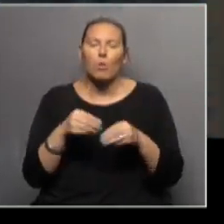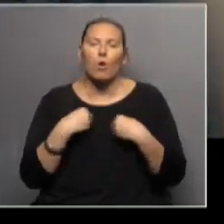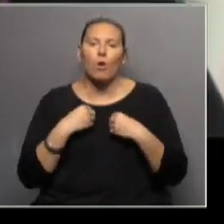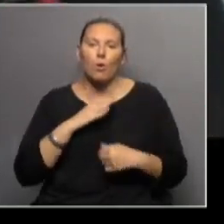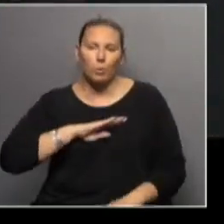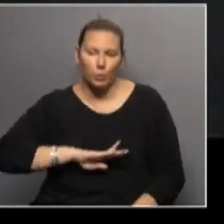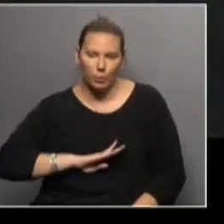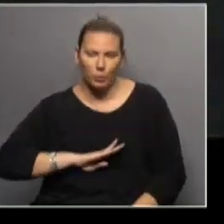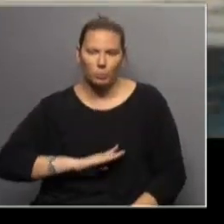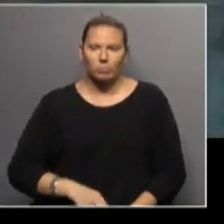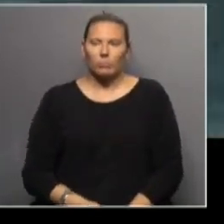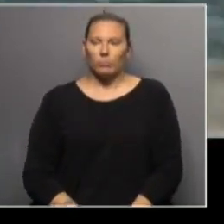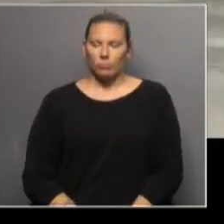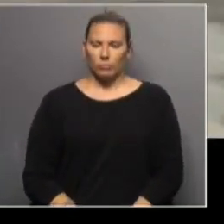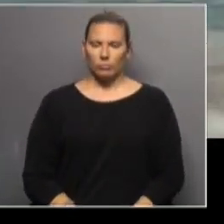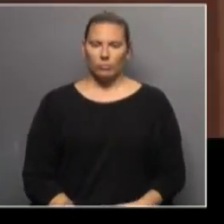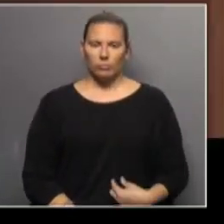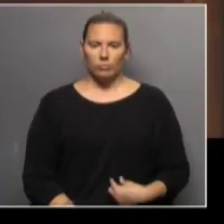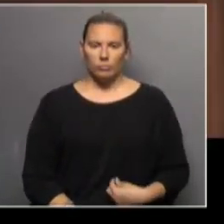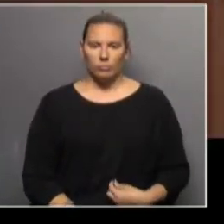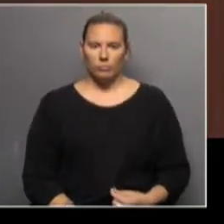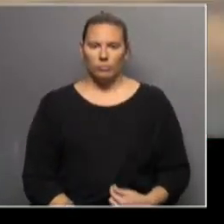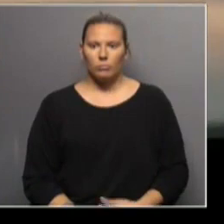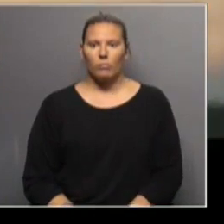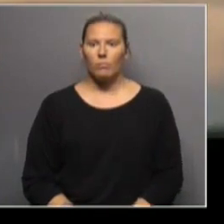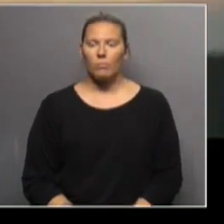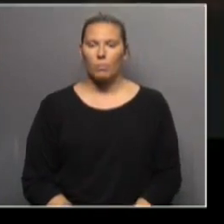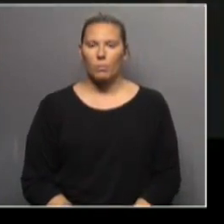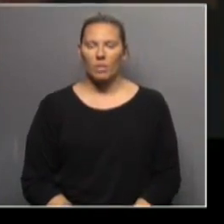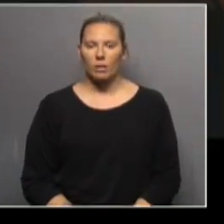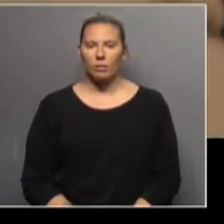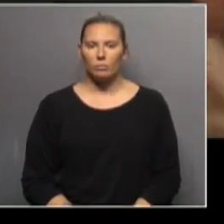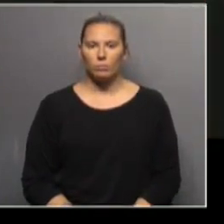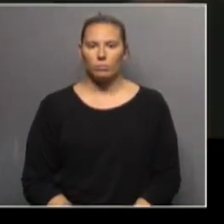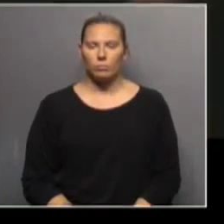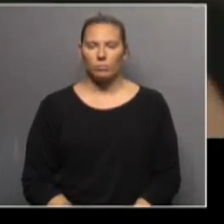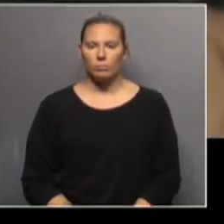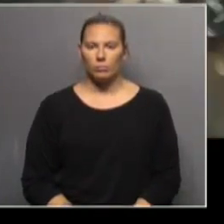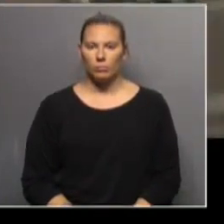Quiero alejar y estar a un metro, ya es distancia.